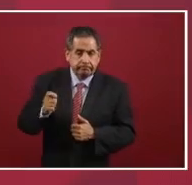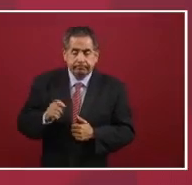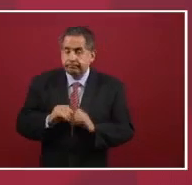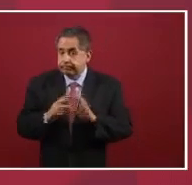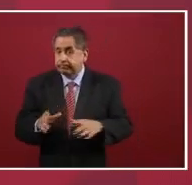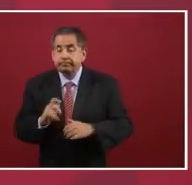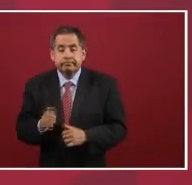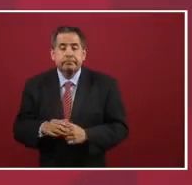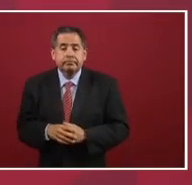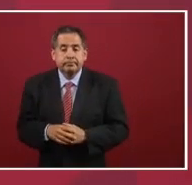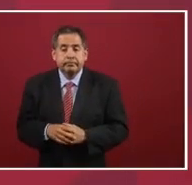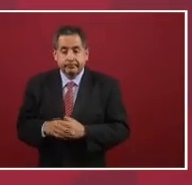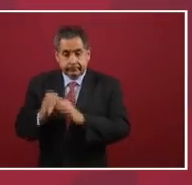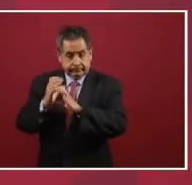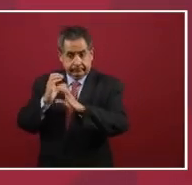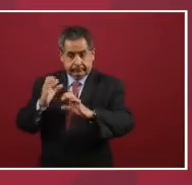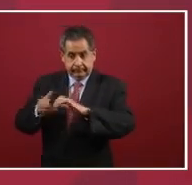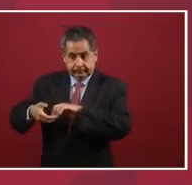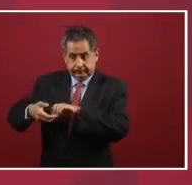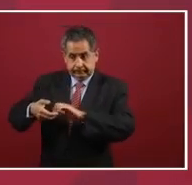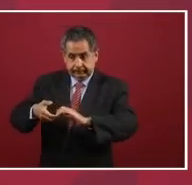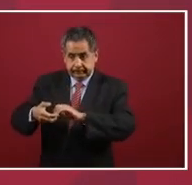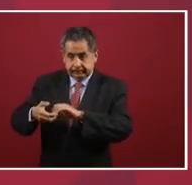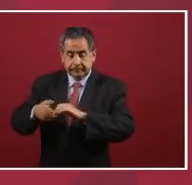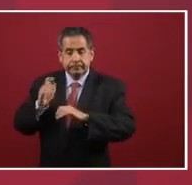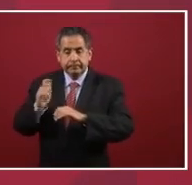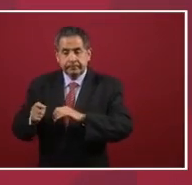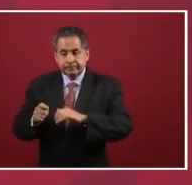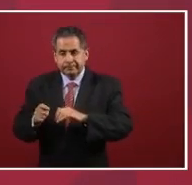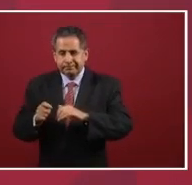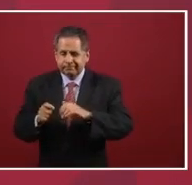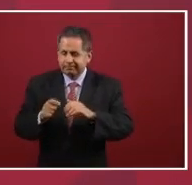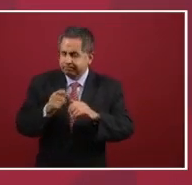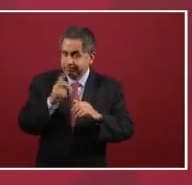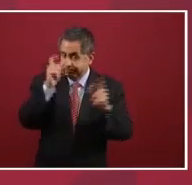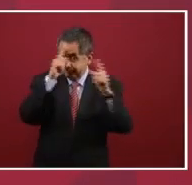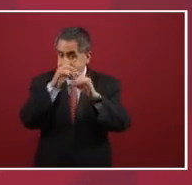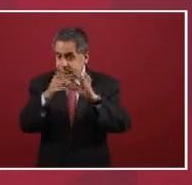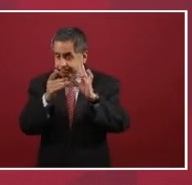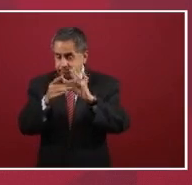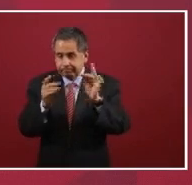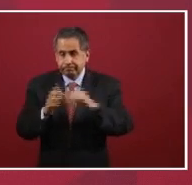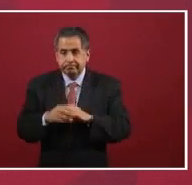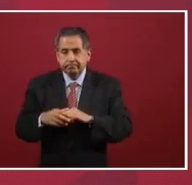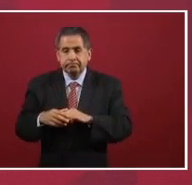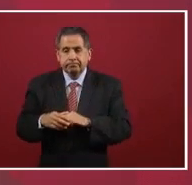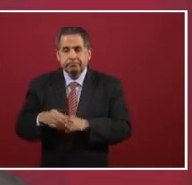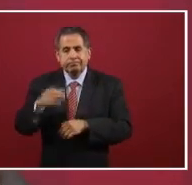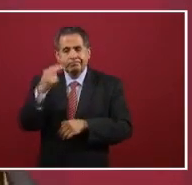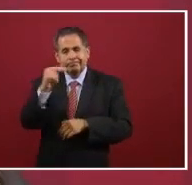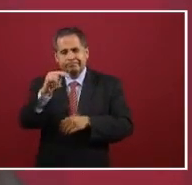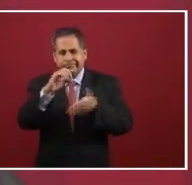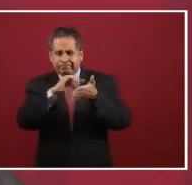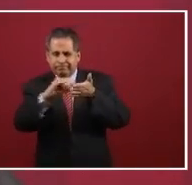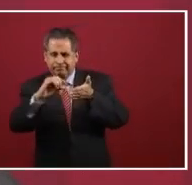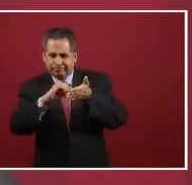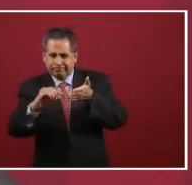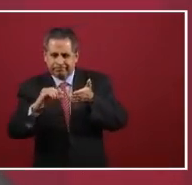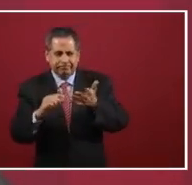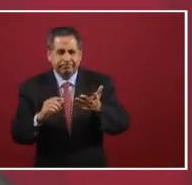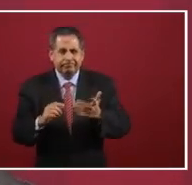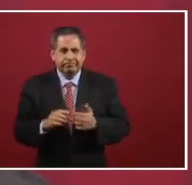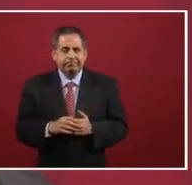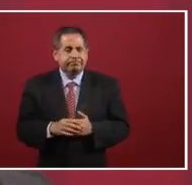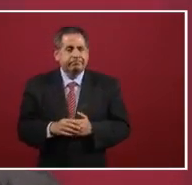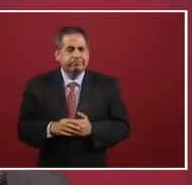que sí, esos trailers, es sofisticado cómo lo organizan, porque tienen diferentes denominaciones. O sea,